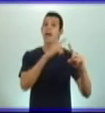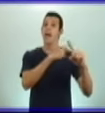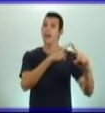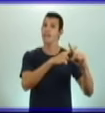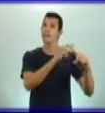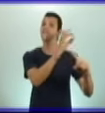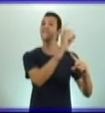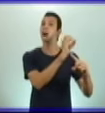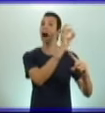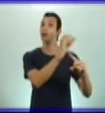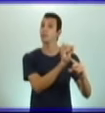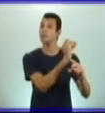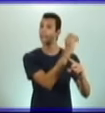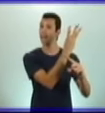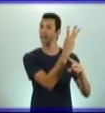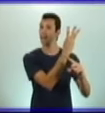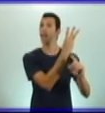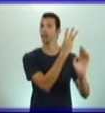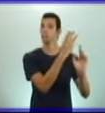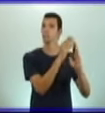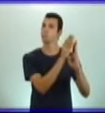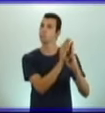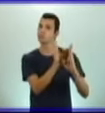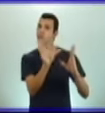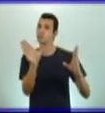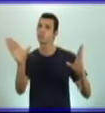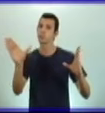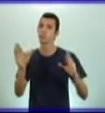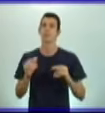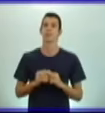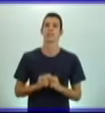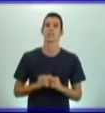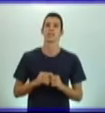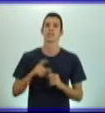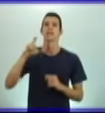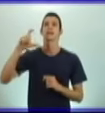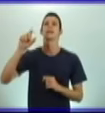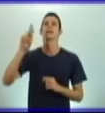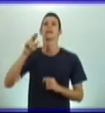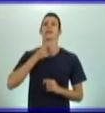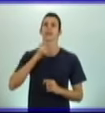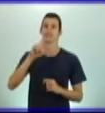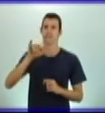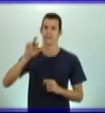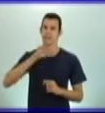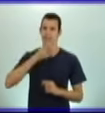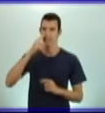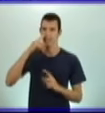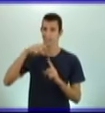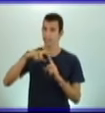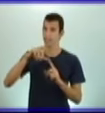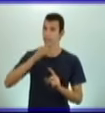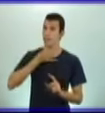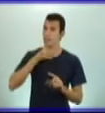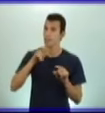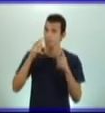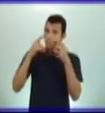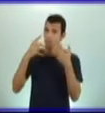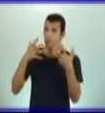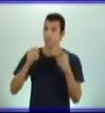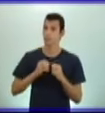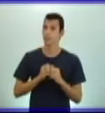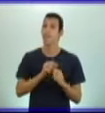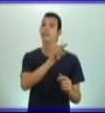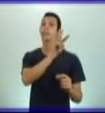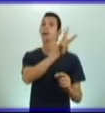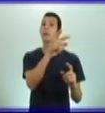positiva, fíjense que es solamente positiva en este intervalo, eso es importante. Y por tanto, lo